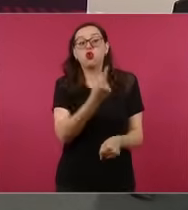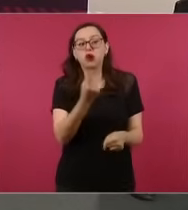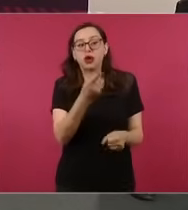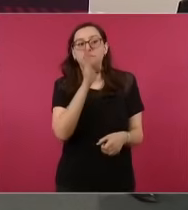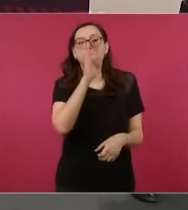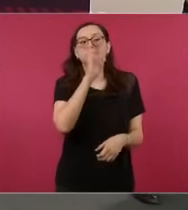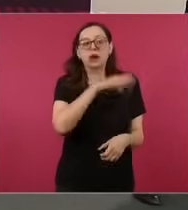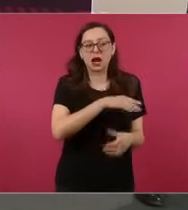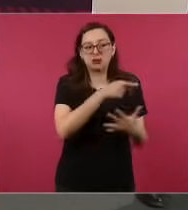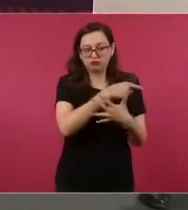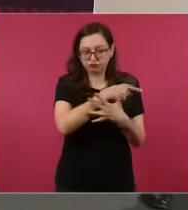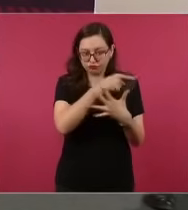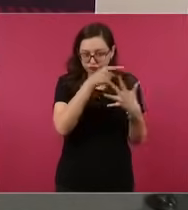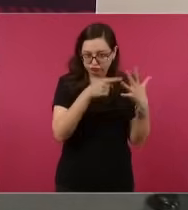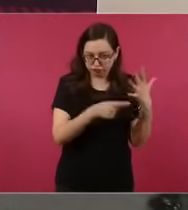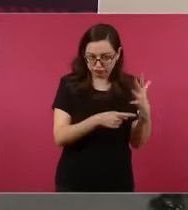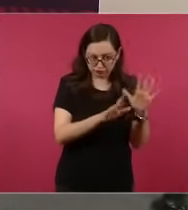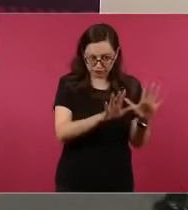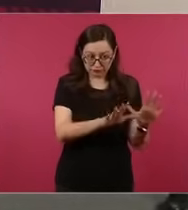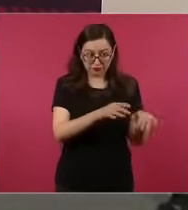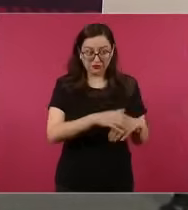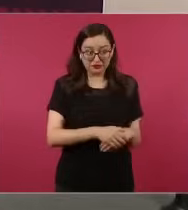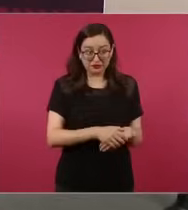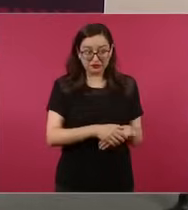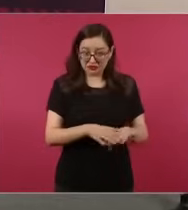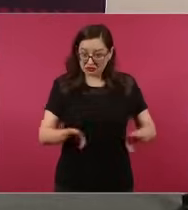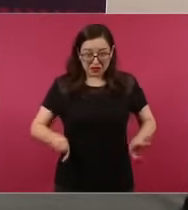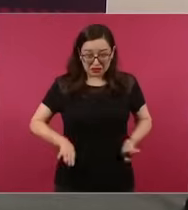no continuar con lo mismo.